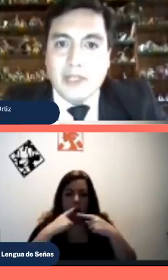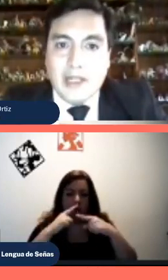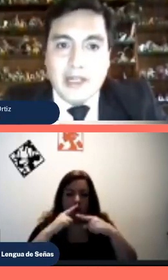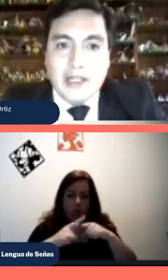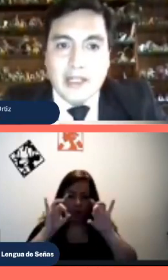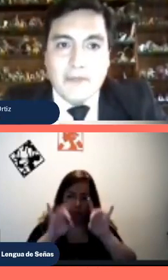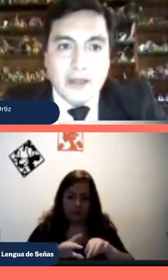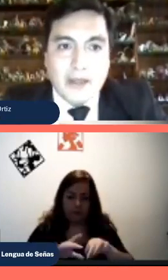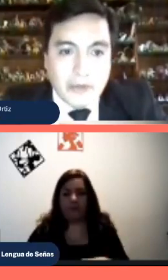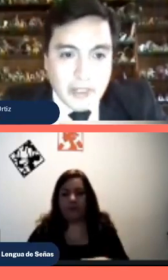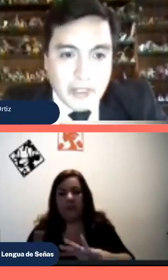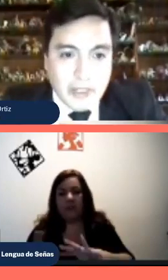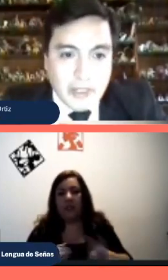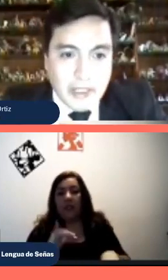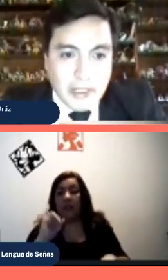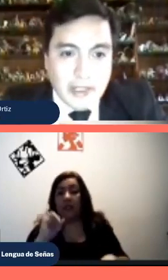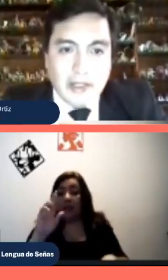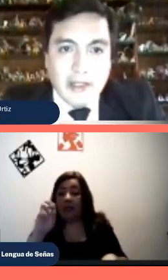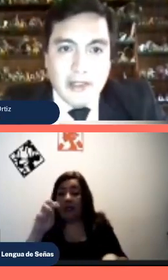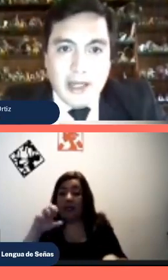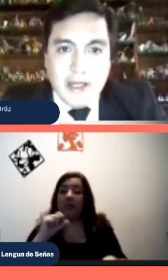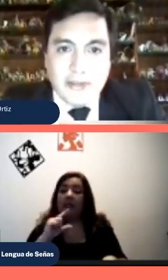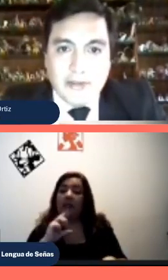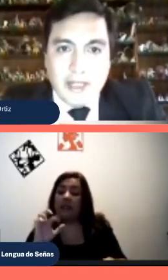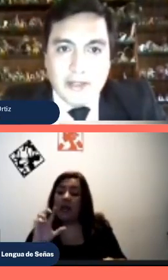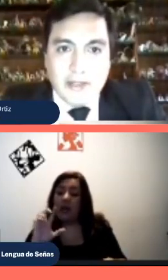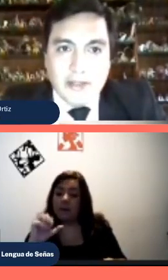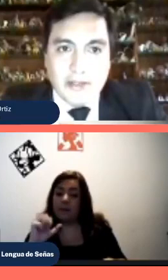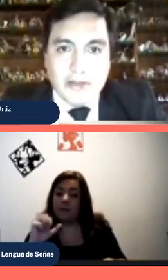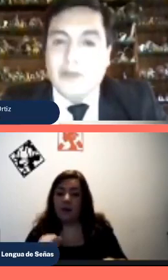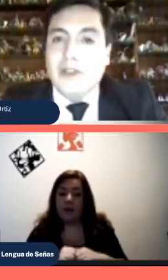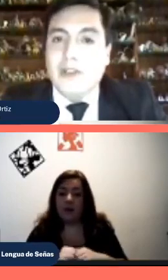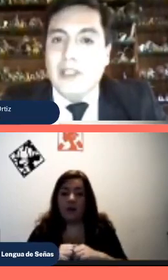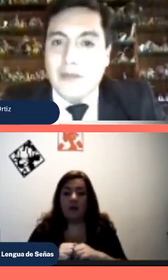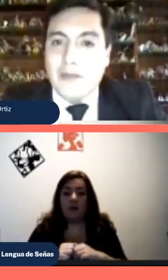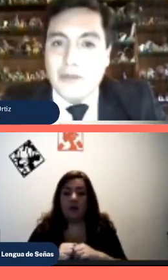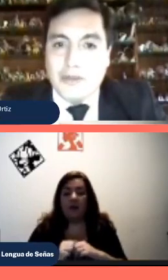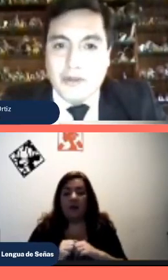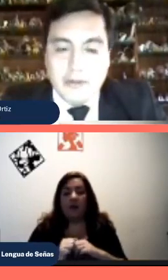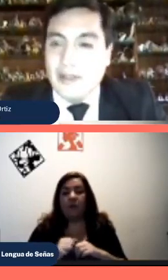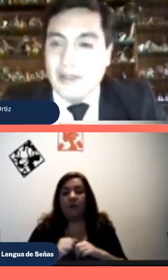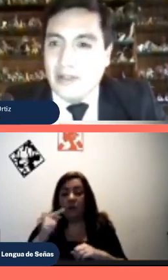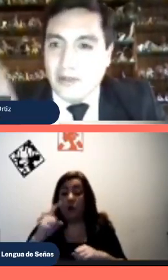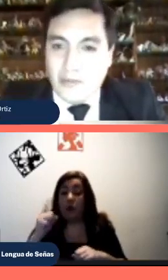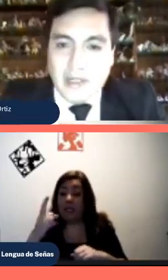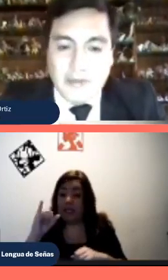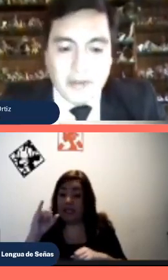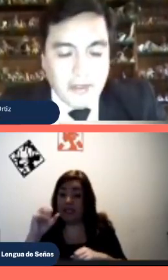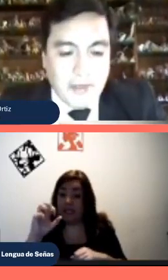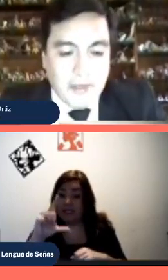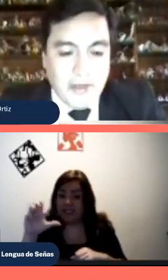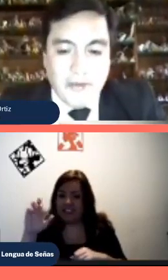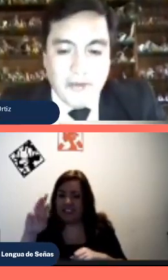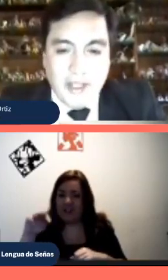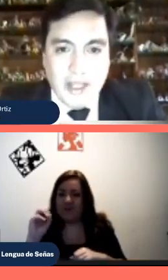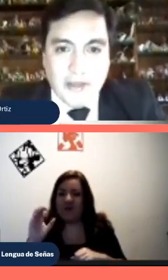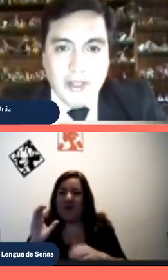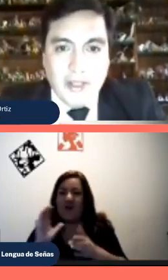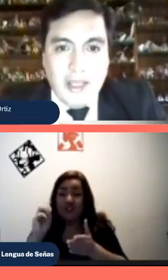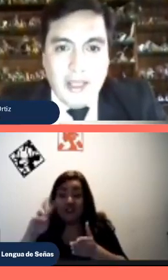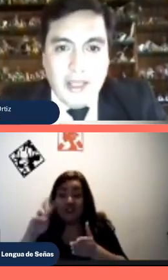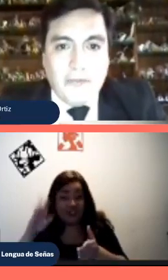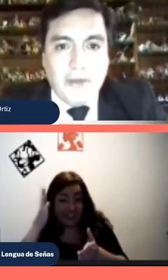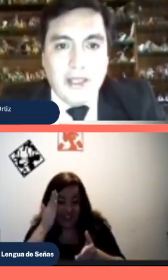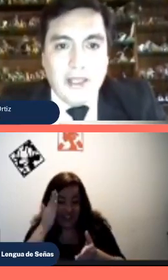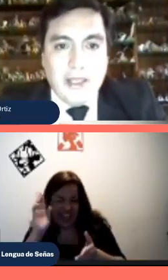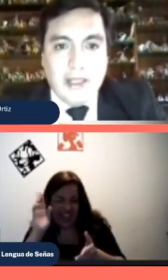Tenemos a Irene Tapia con el Aristonectes, don Guillermo Chong, que es el nombre de la persona que se me había olvidado,